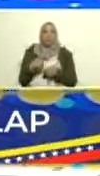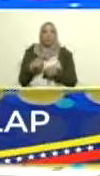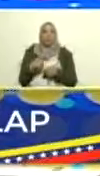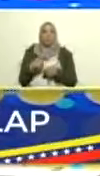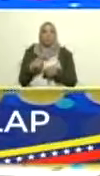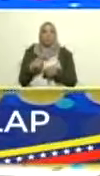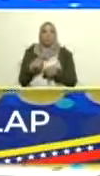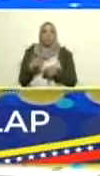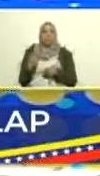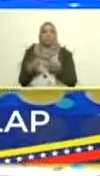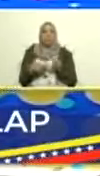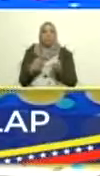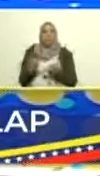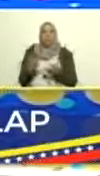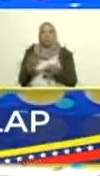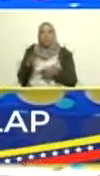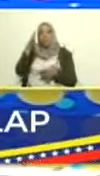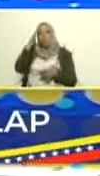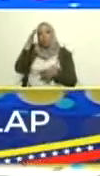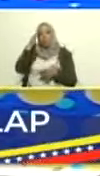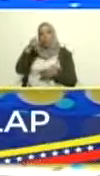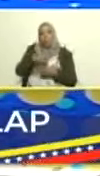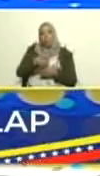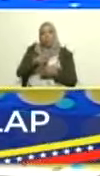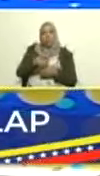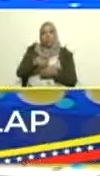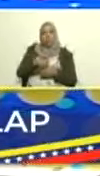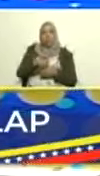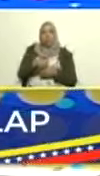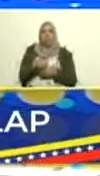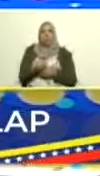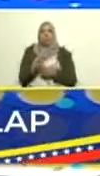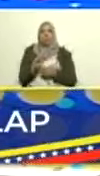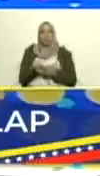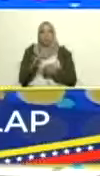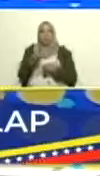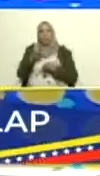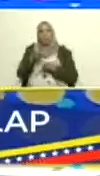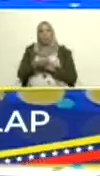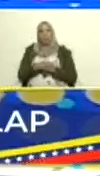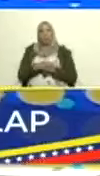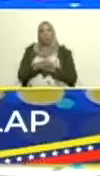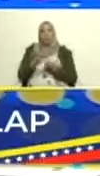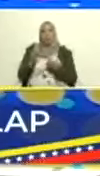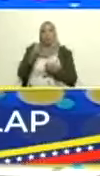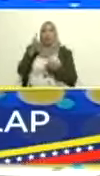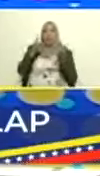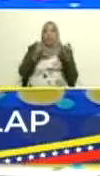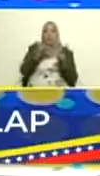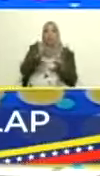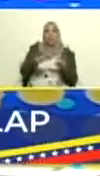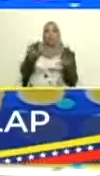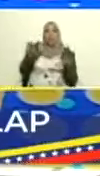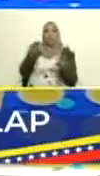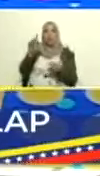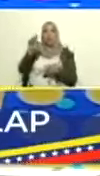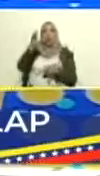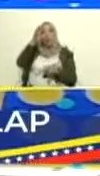elecciones. ¿Ustedes no se dan cuenta de eso? Que aparece el